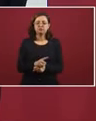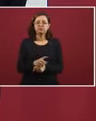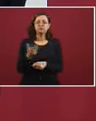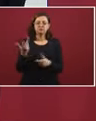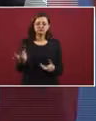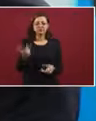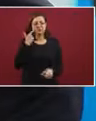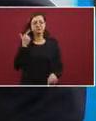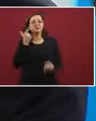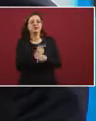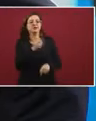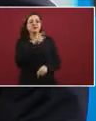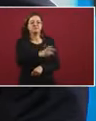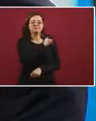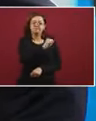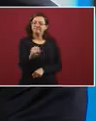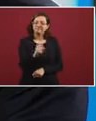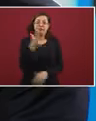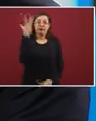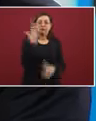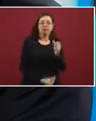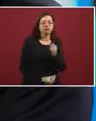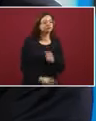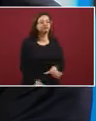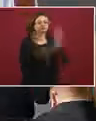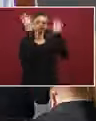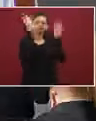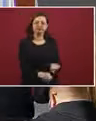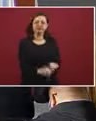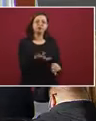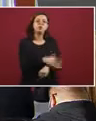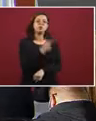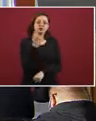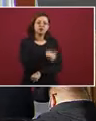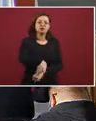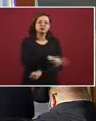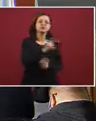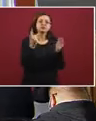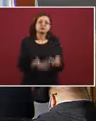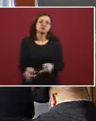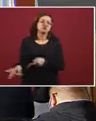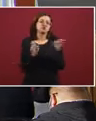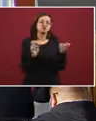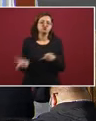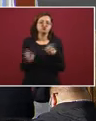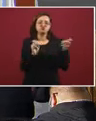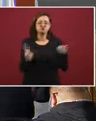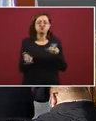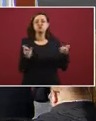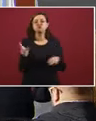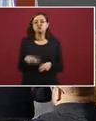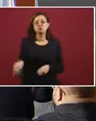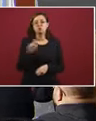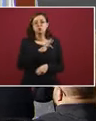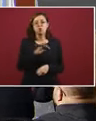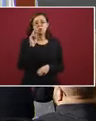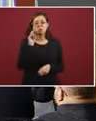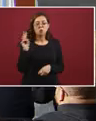ese pillo no se nos escape, porque en realidad pues lo que están haciendo es robando a los consumidores. Y ustedes pueden ver que se